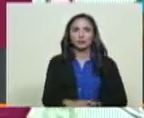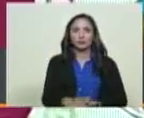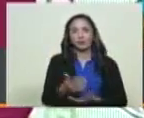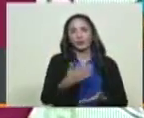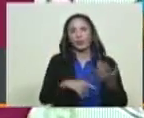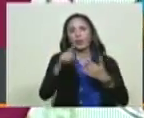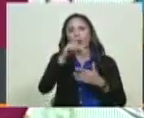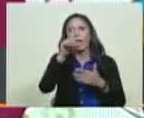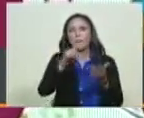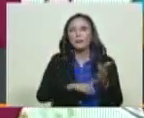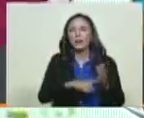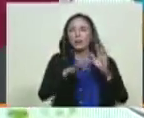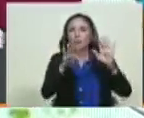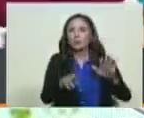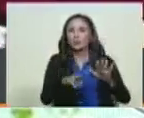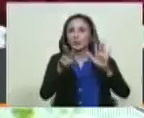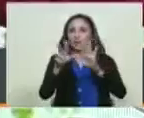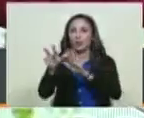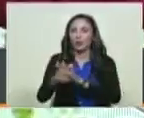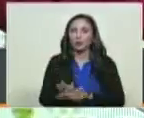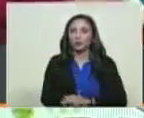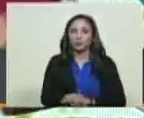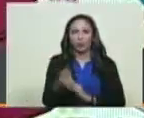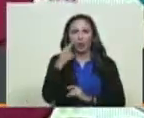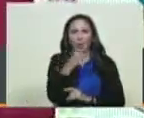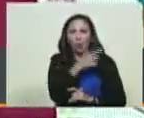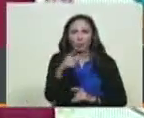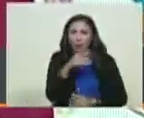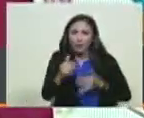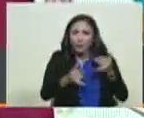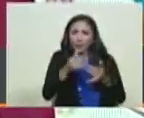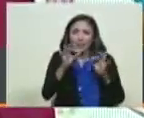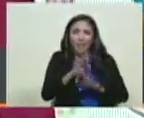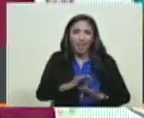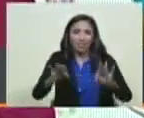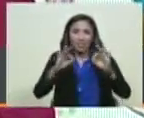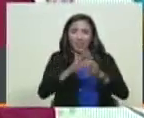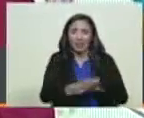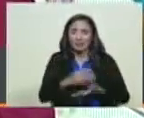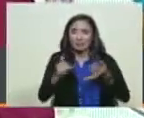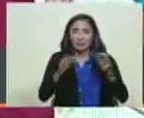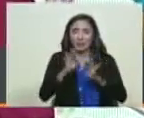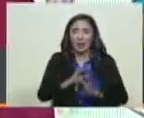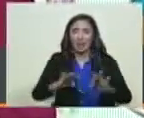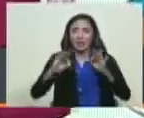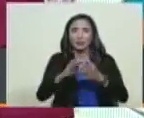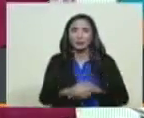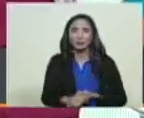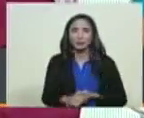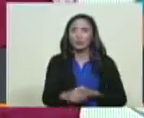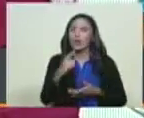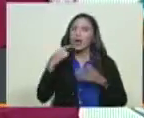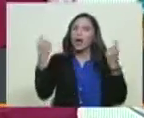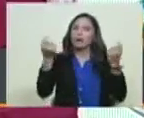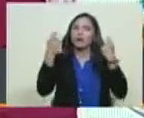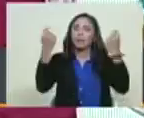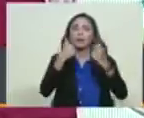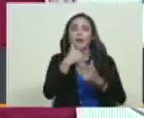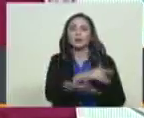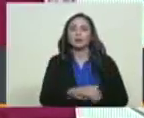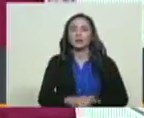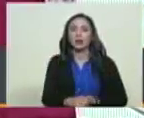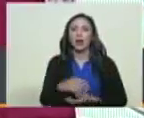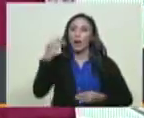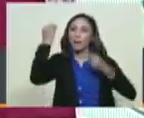78 ninguno usted había nacido la consigna vietnamita que decía